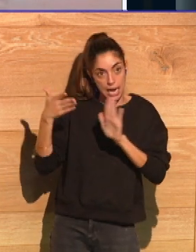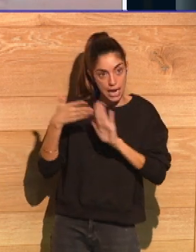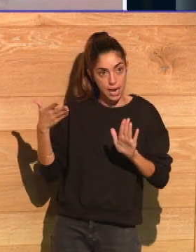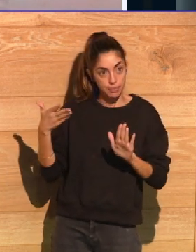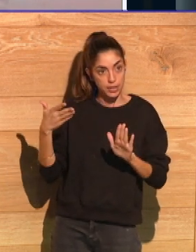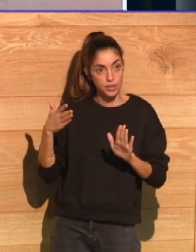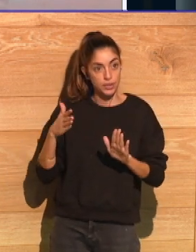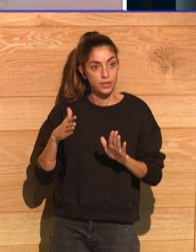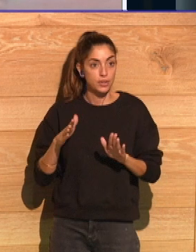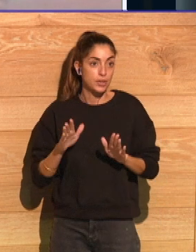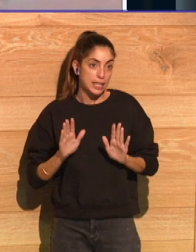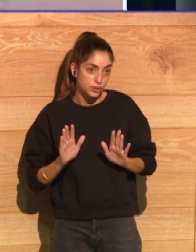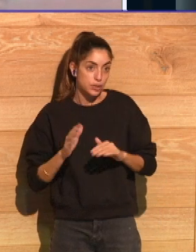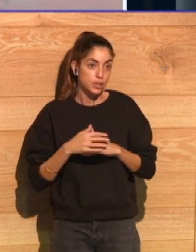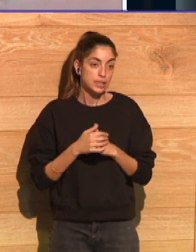Así que,